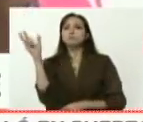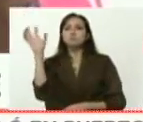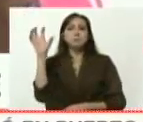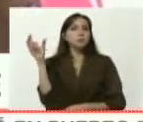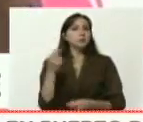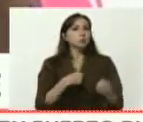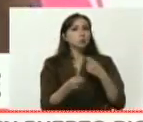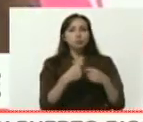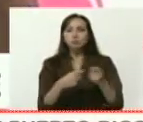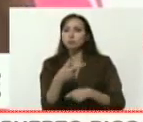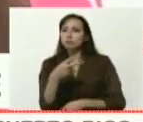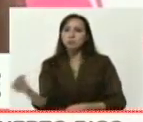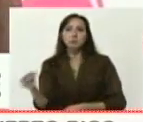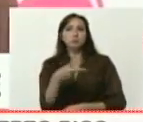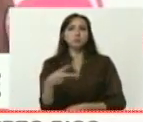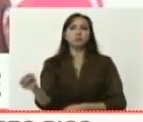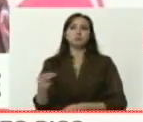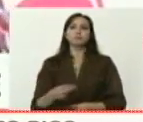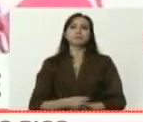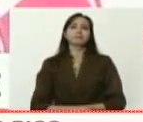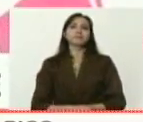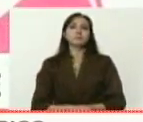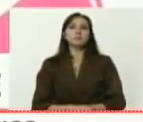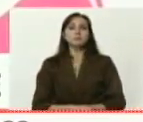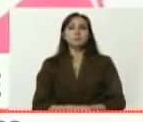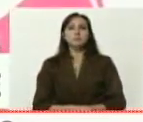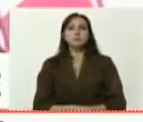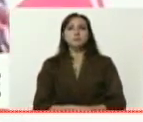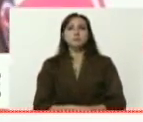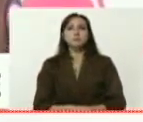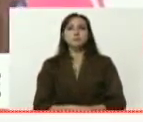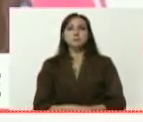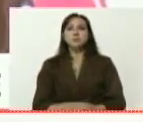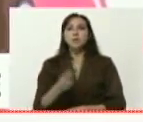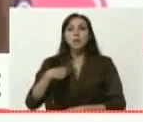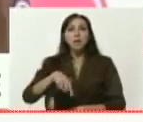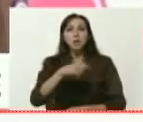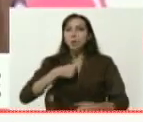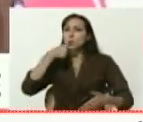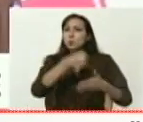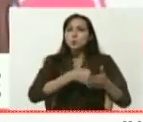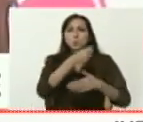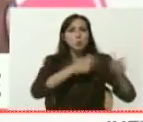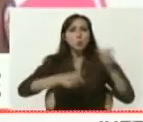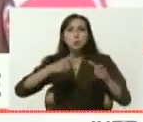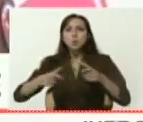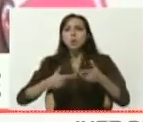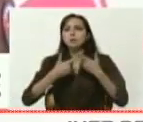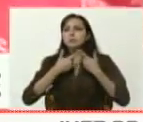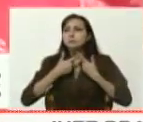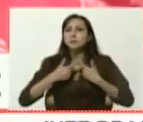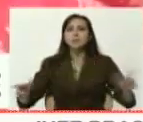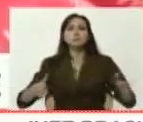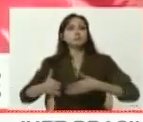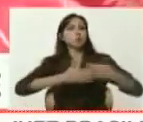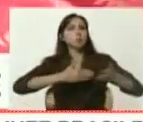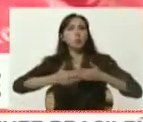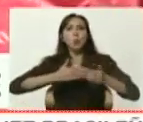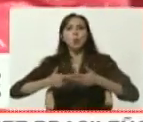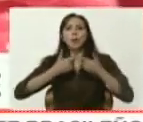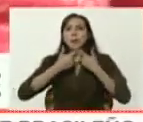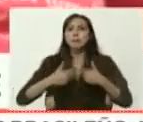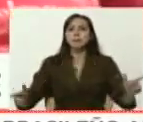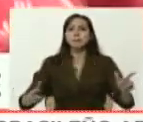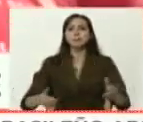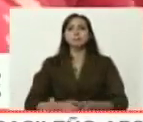los valientes y corajudos camaradas que están dispuestos a darlo todo por la libertad, la misma por la